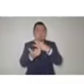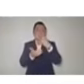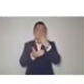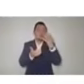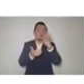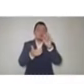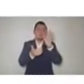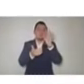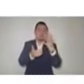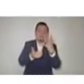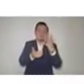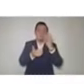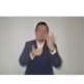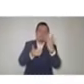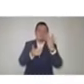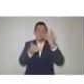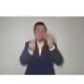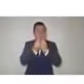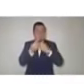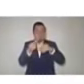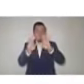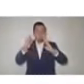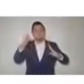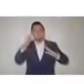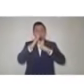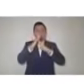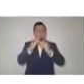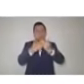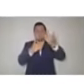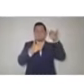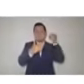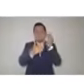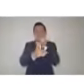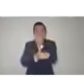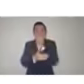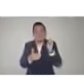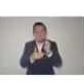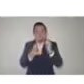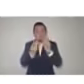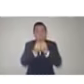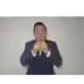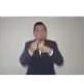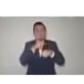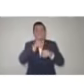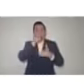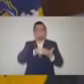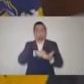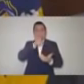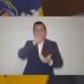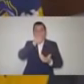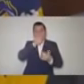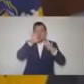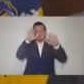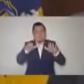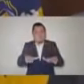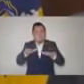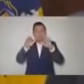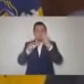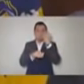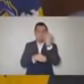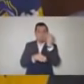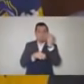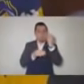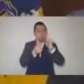el día 23 se rompió el récord histórico de casos confirmados con 900 la tendencia a la baja que habíamos logrado durante todo el mes de septiembre